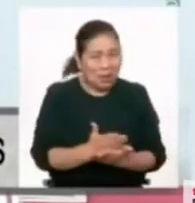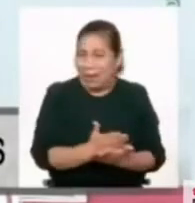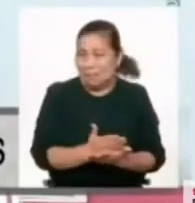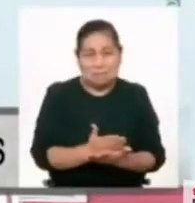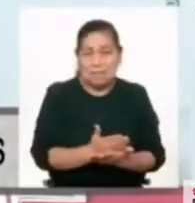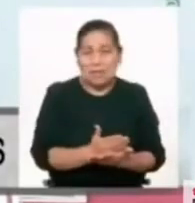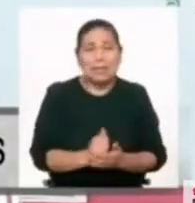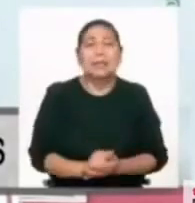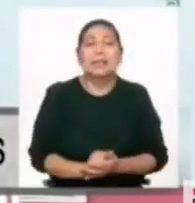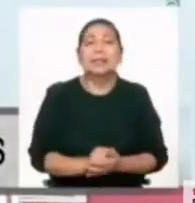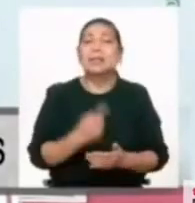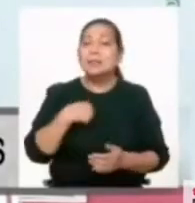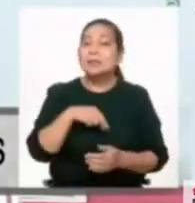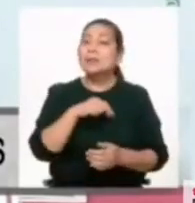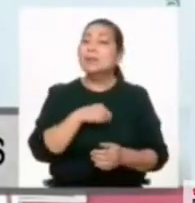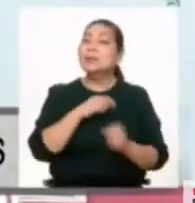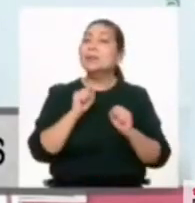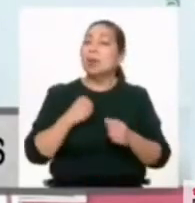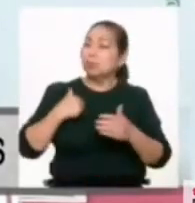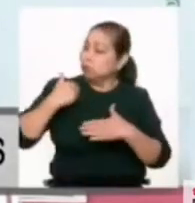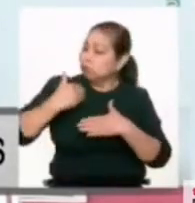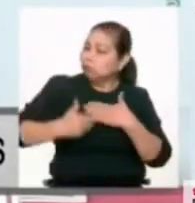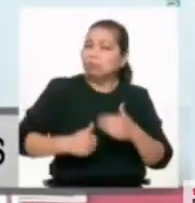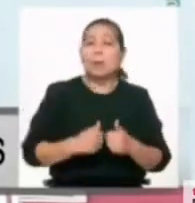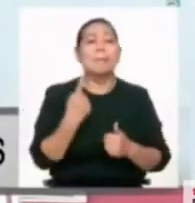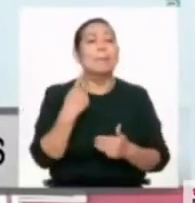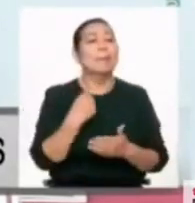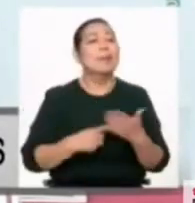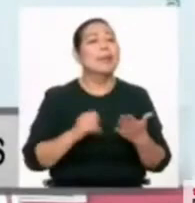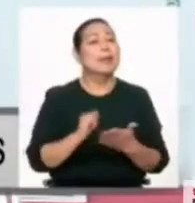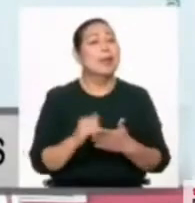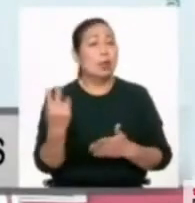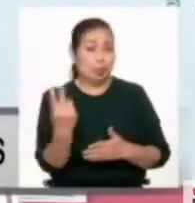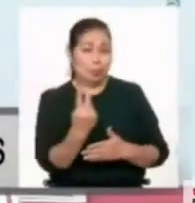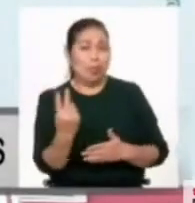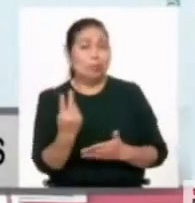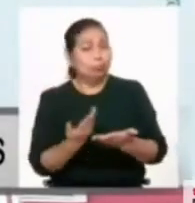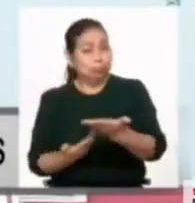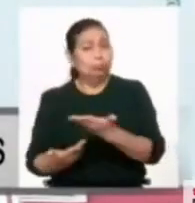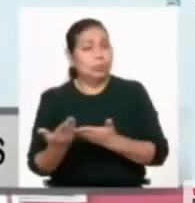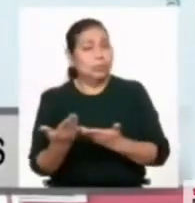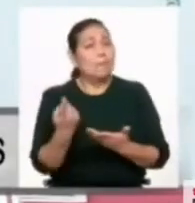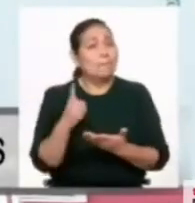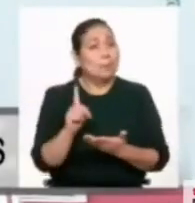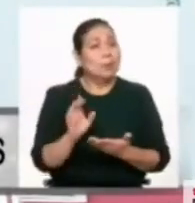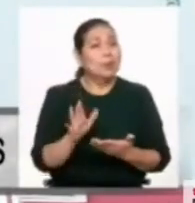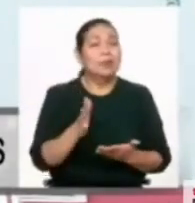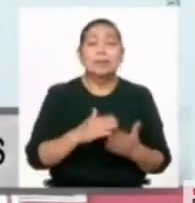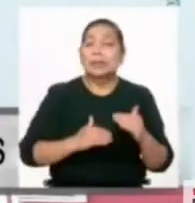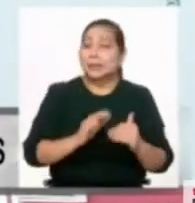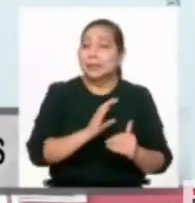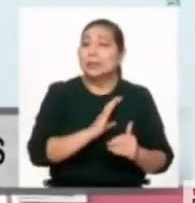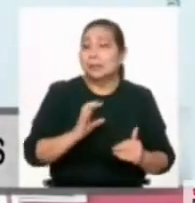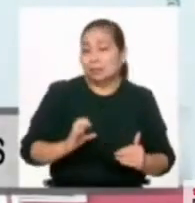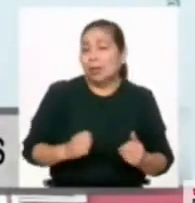a pesar de eso, no, nosotros continuamos para que ambas partes negocien con la intervención del Estado.